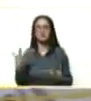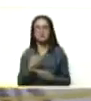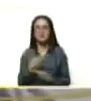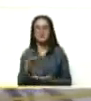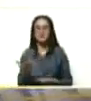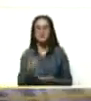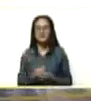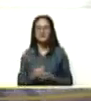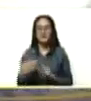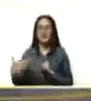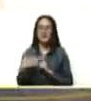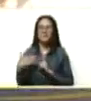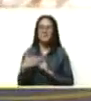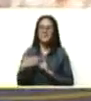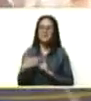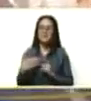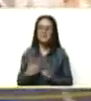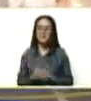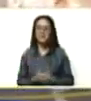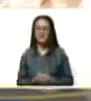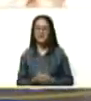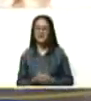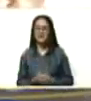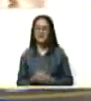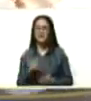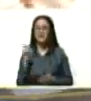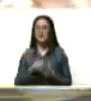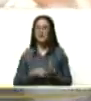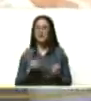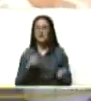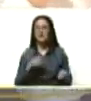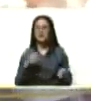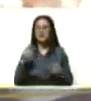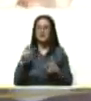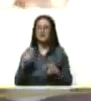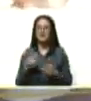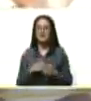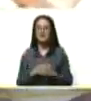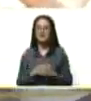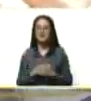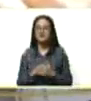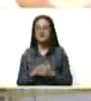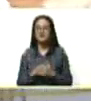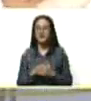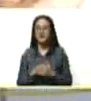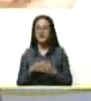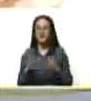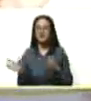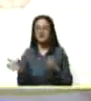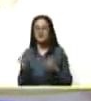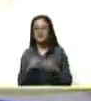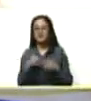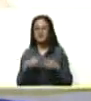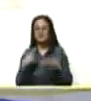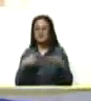Ah, nos persiguieron, prohibieron que importáramos piezas, partes, repuestos.